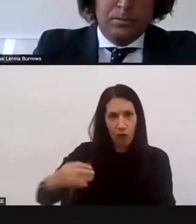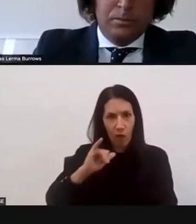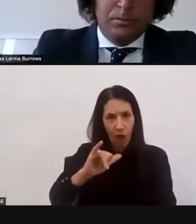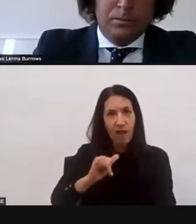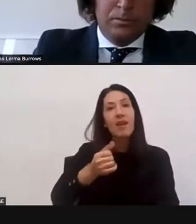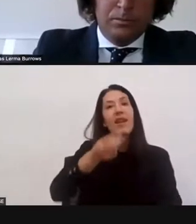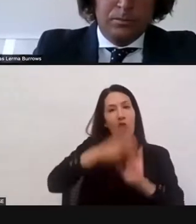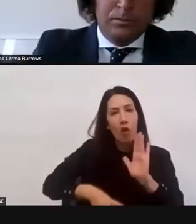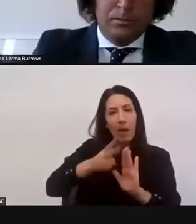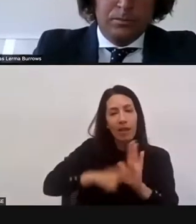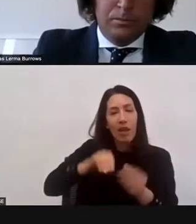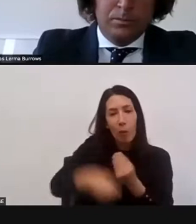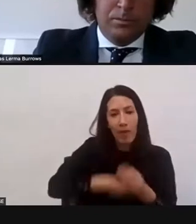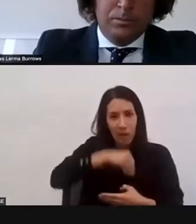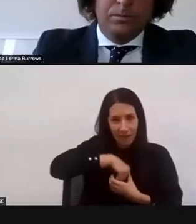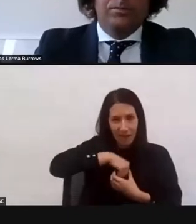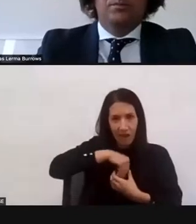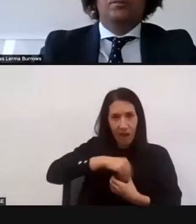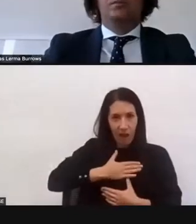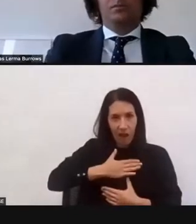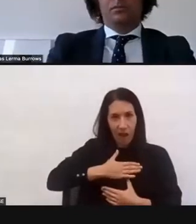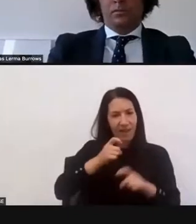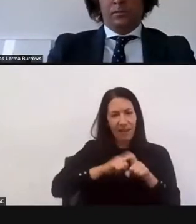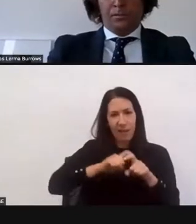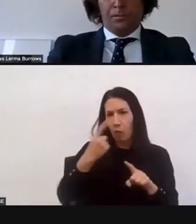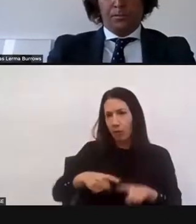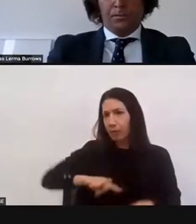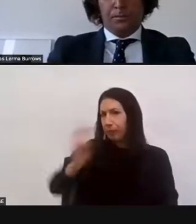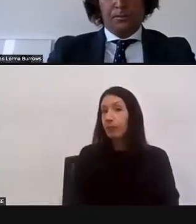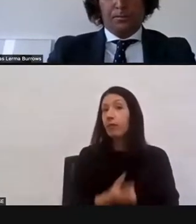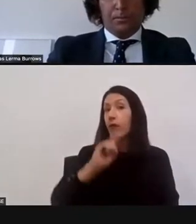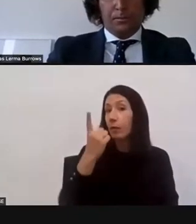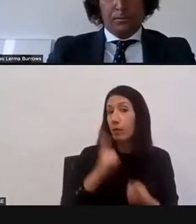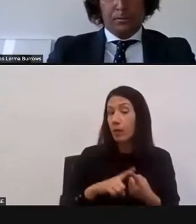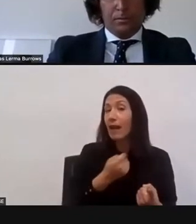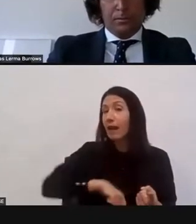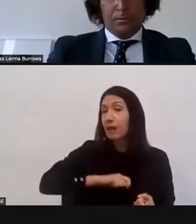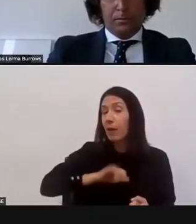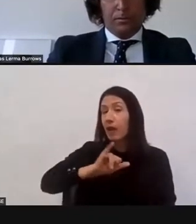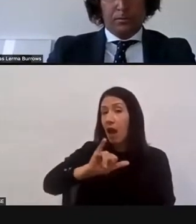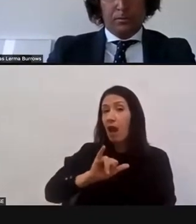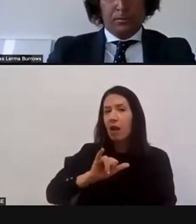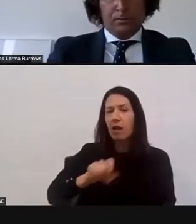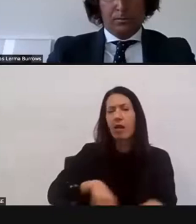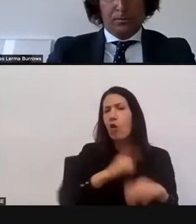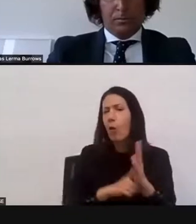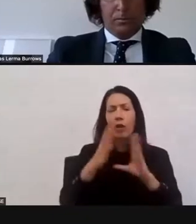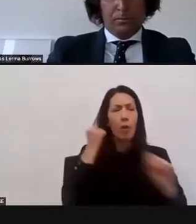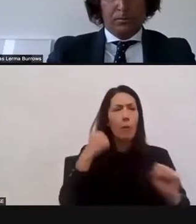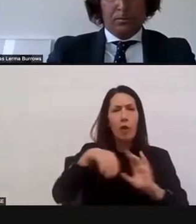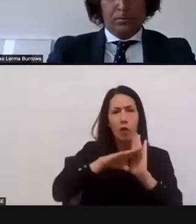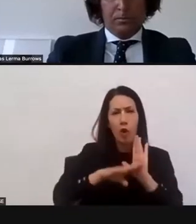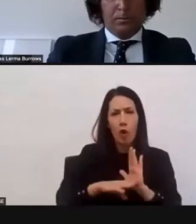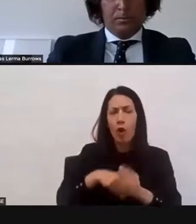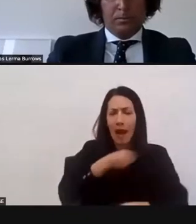y documentación interna de diversa índole. En primer lugar, en España contamos con un completo protocolo de actuación de las fuerzas y